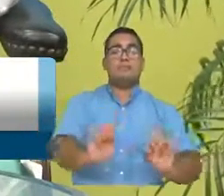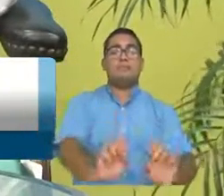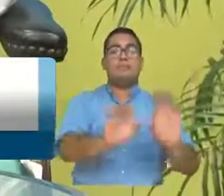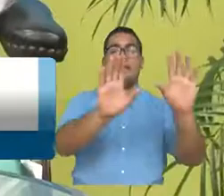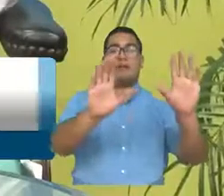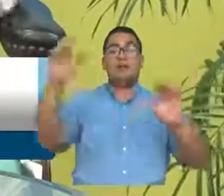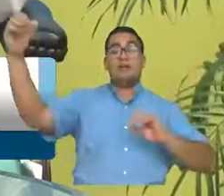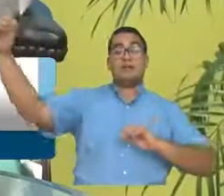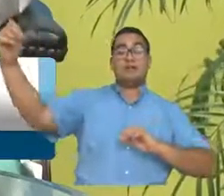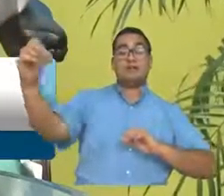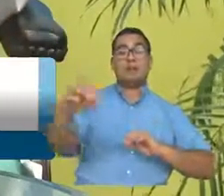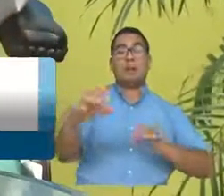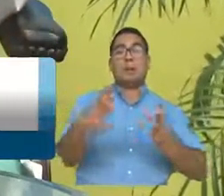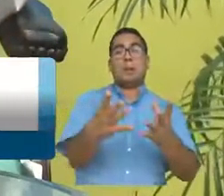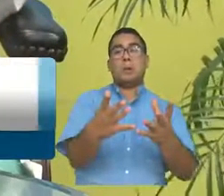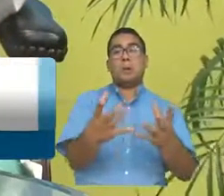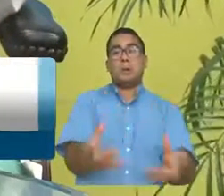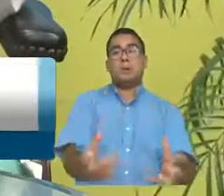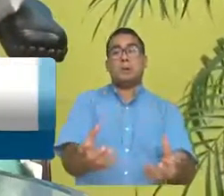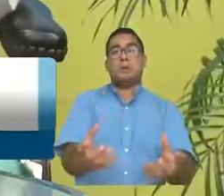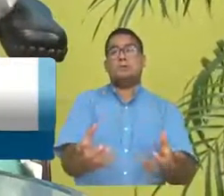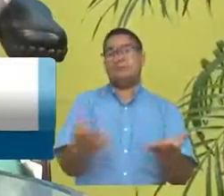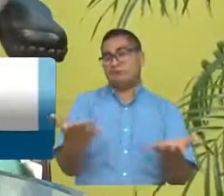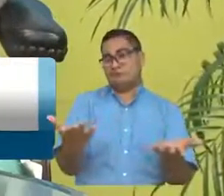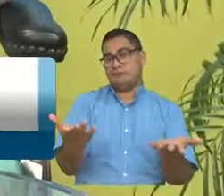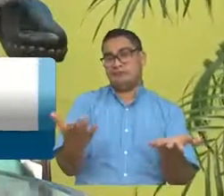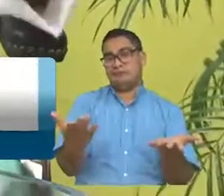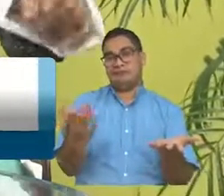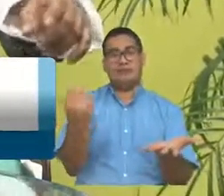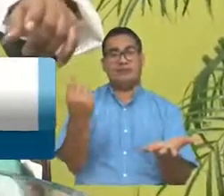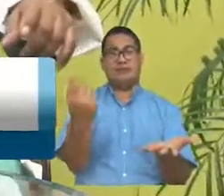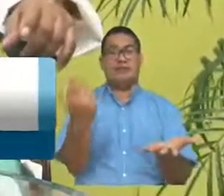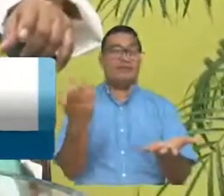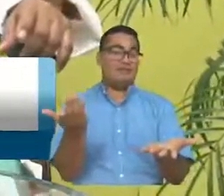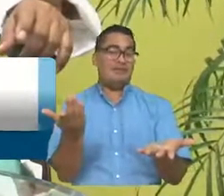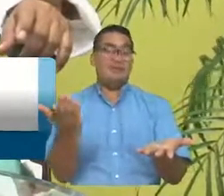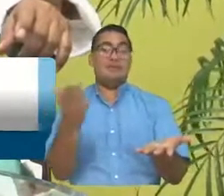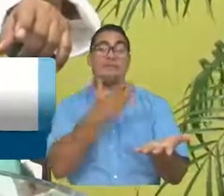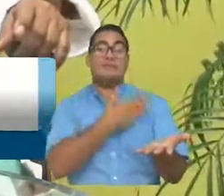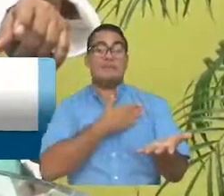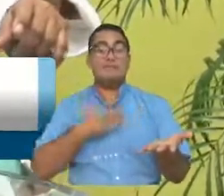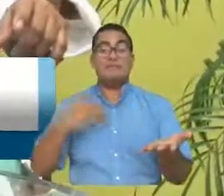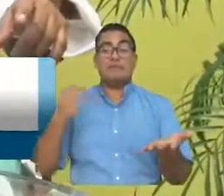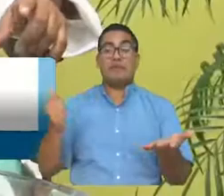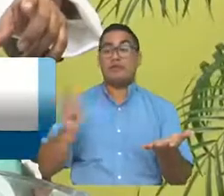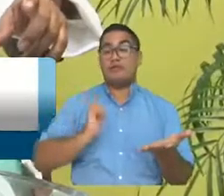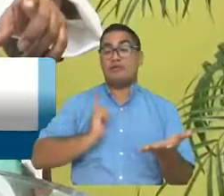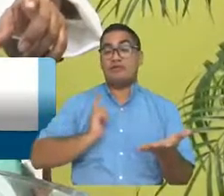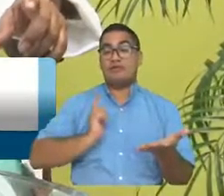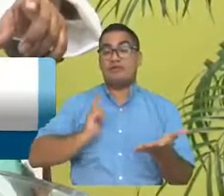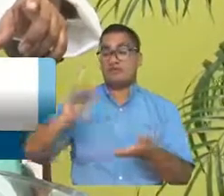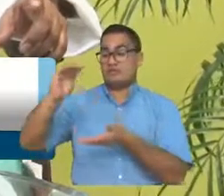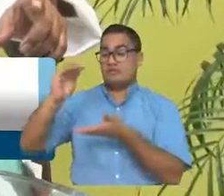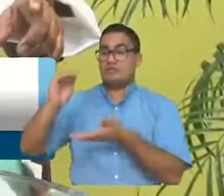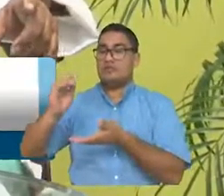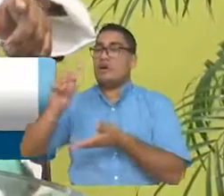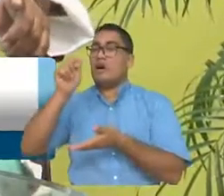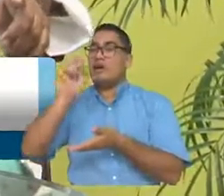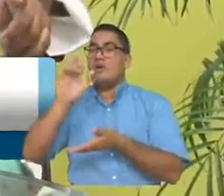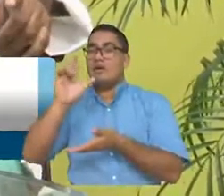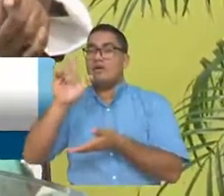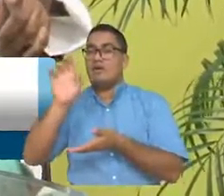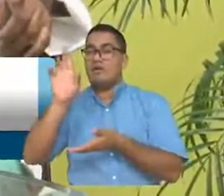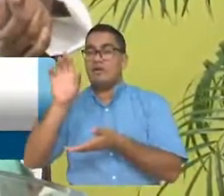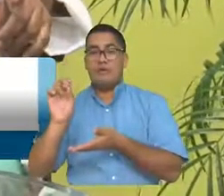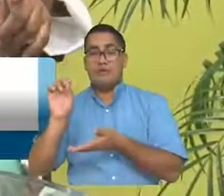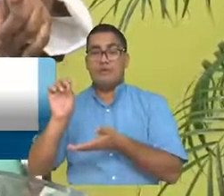siempre funciona el hecho de que yo ponga la bandejita en la entrada de la casa. Porque si yo la puse en la